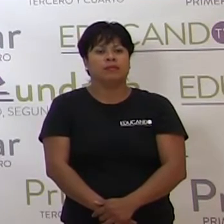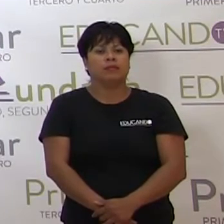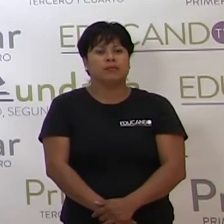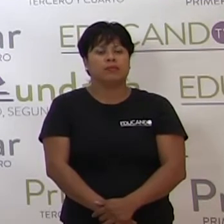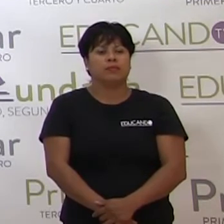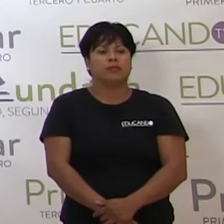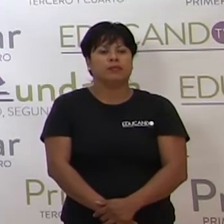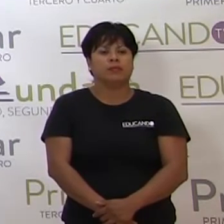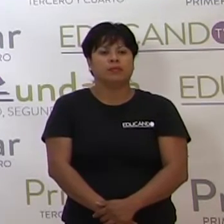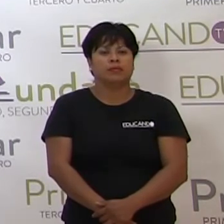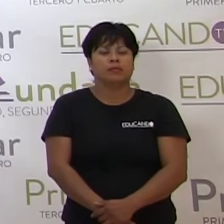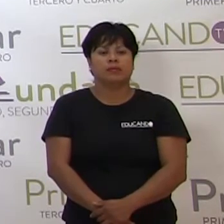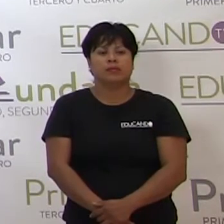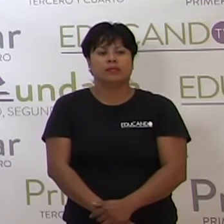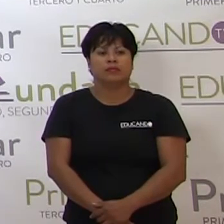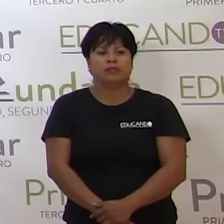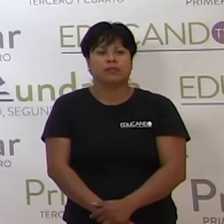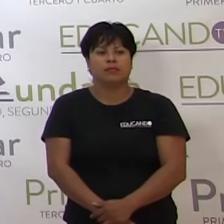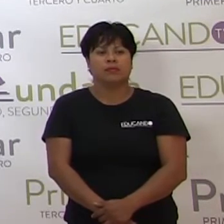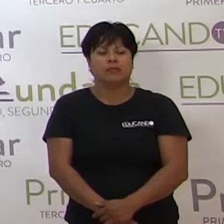Ahora,